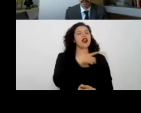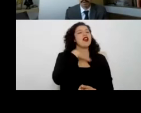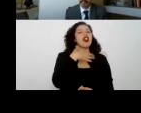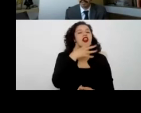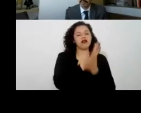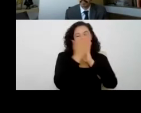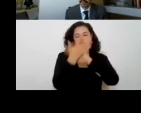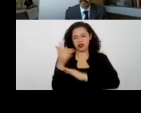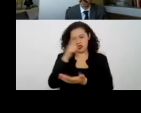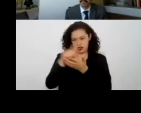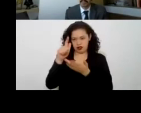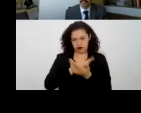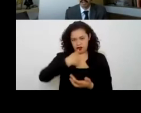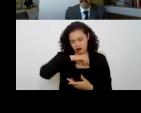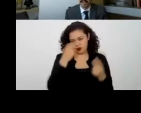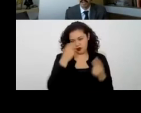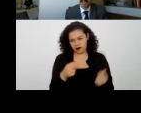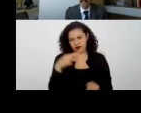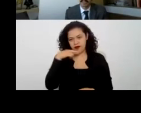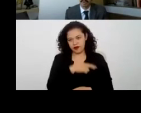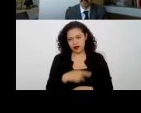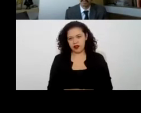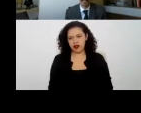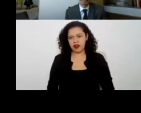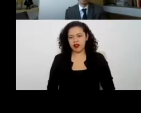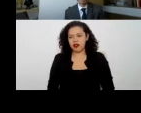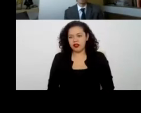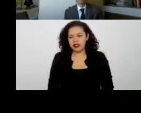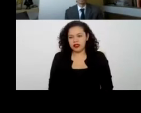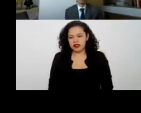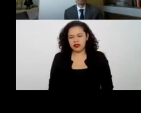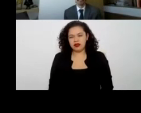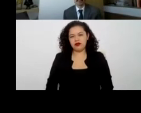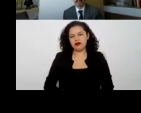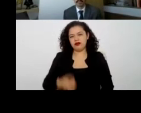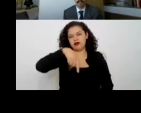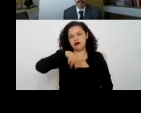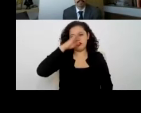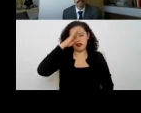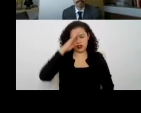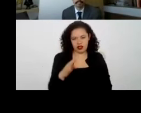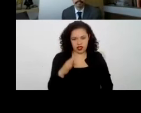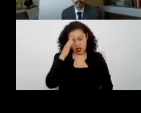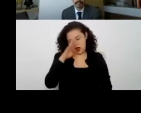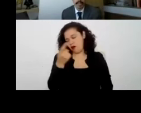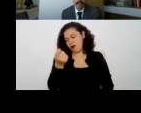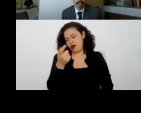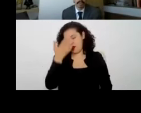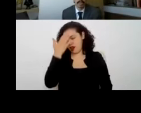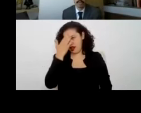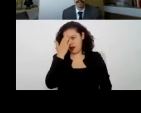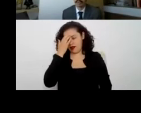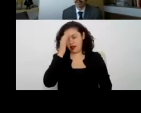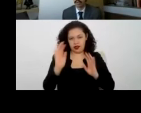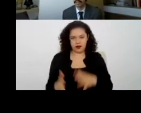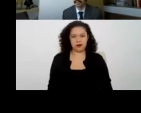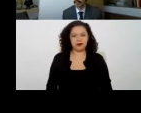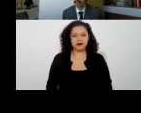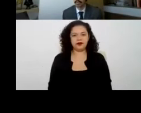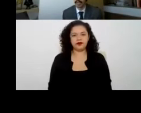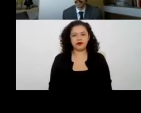repasémoslo rápido porque insisto también en que seguramente ustedes ya saben un poquito de esto. Y bueno,